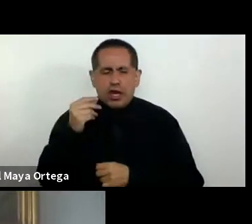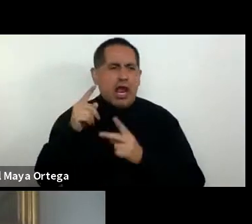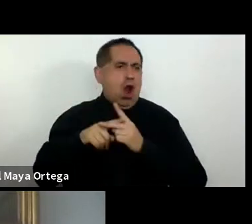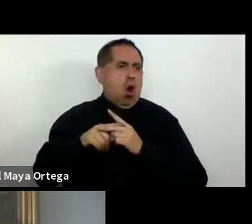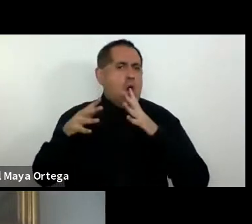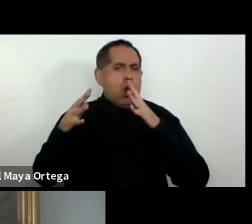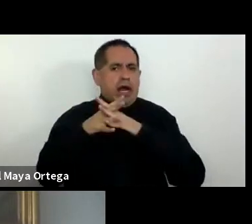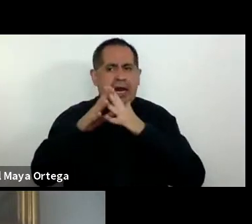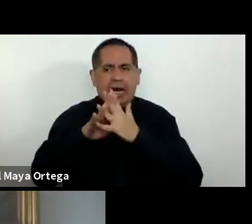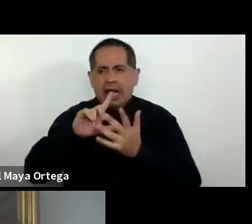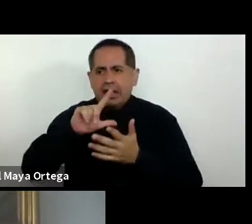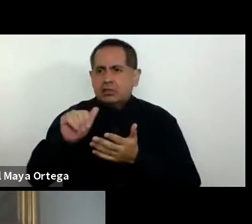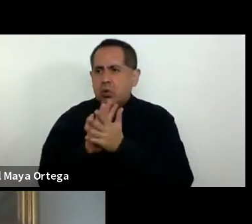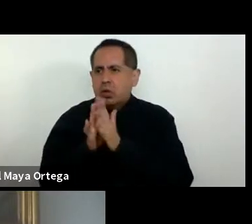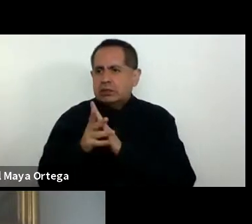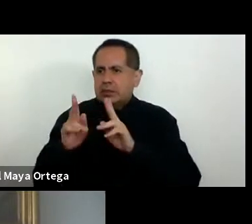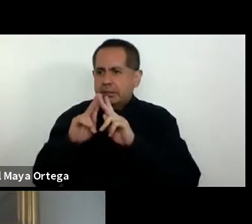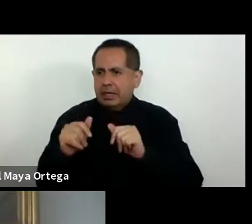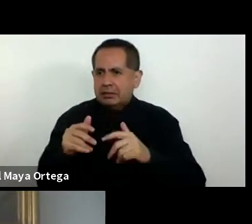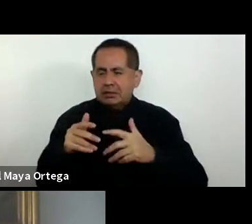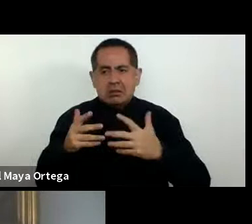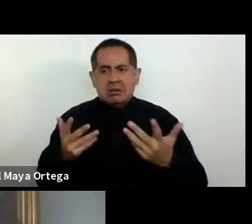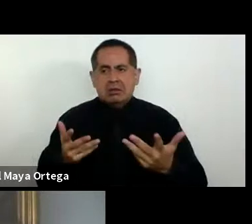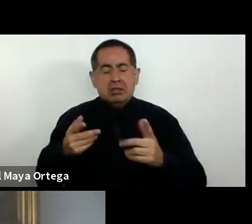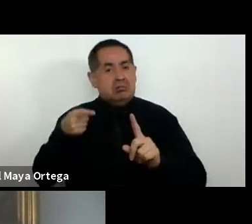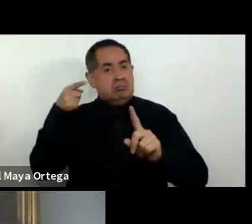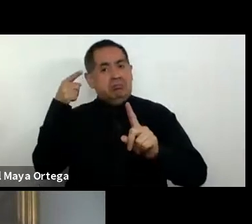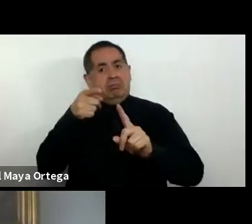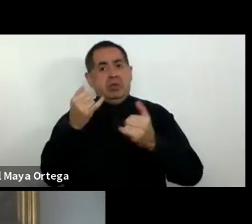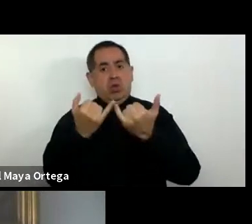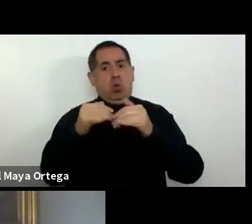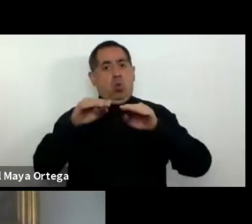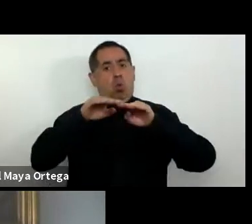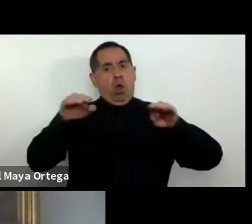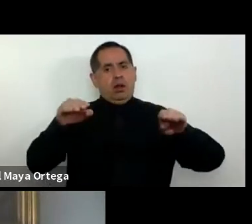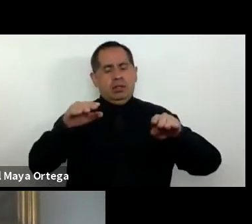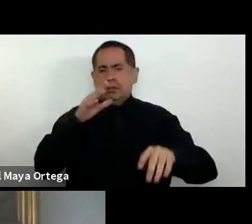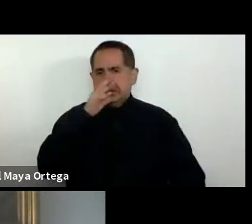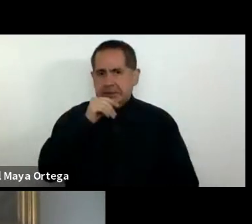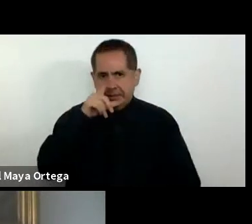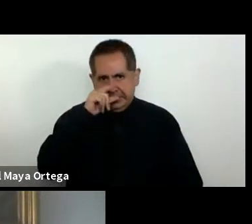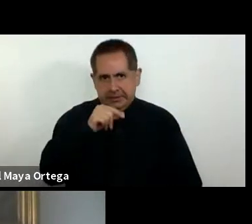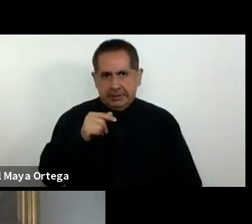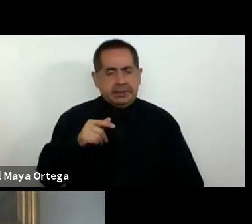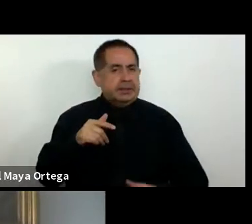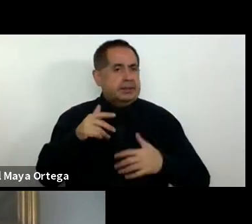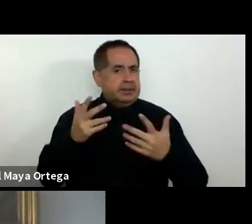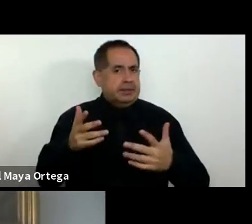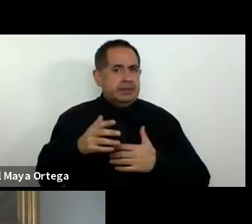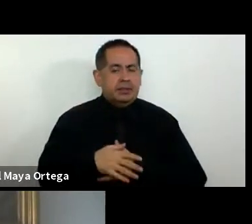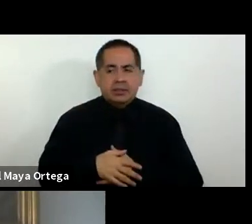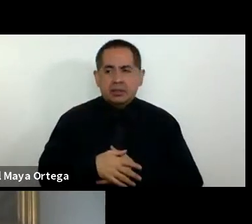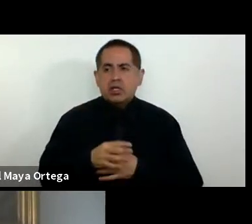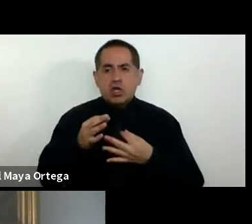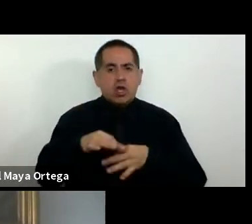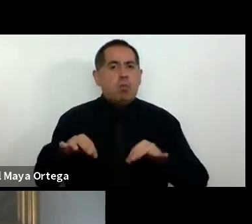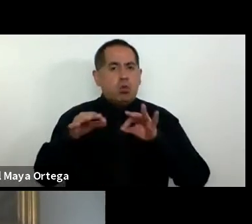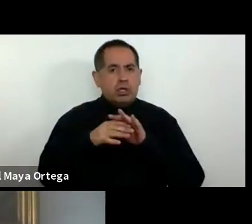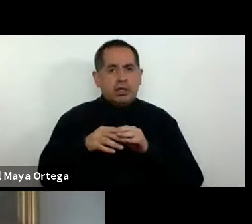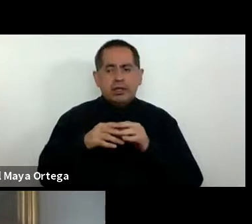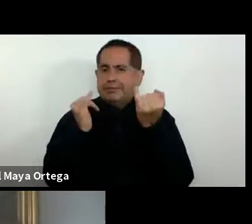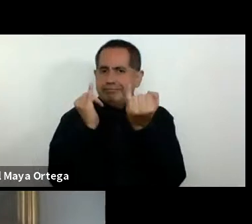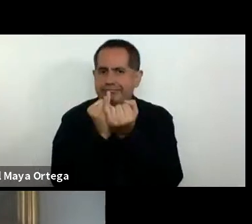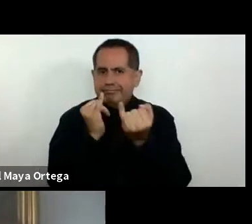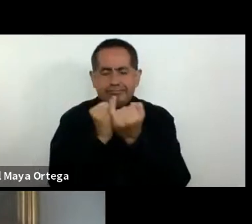paz nos permiten alcanzar la igualdad. Si no tenemos la voluntad de ser iguales